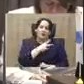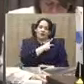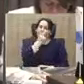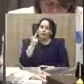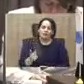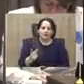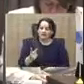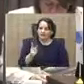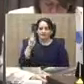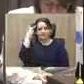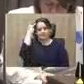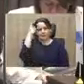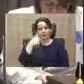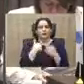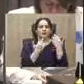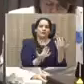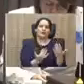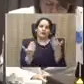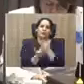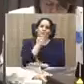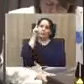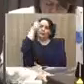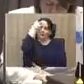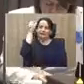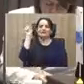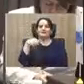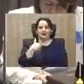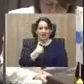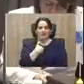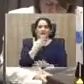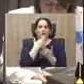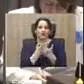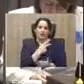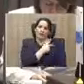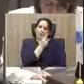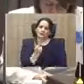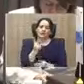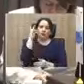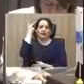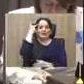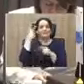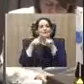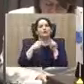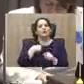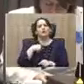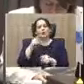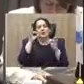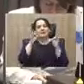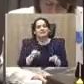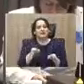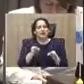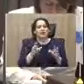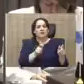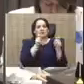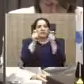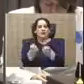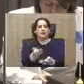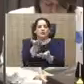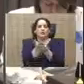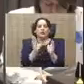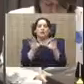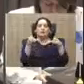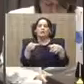nuevo gobierno sí la exista, pero aún yo he tomado la decisión de presentar una moción en la Comisión de Ingreso y Gasto Público para